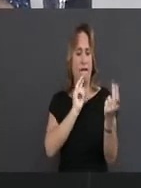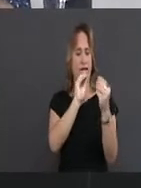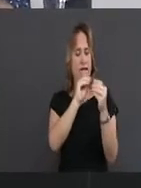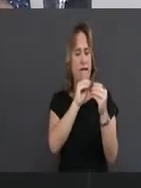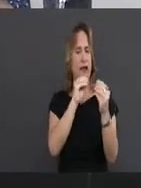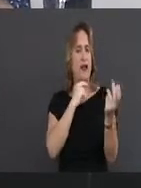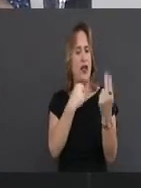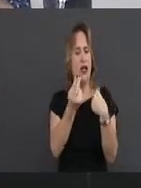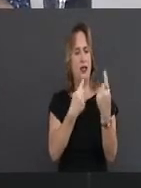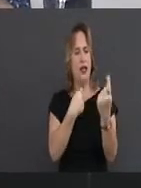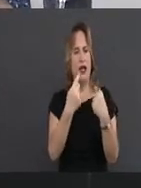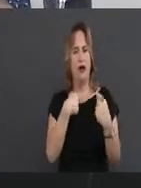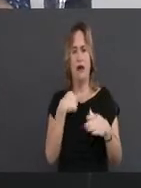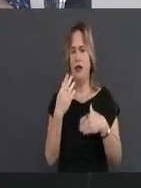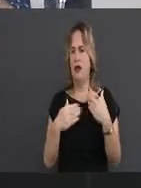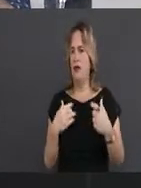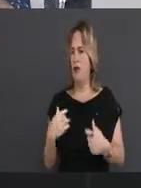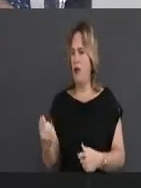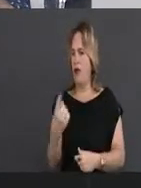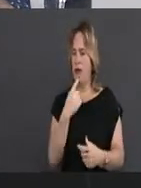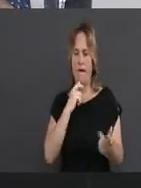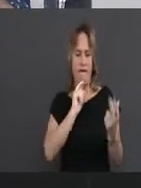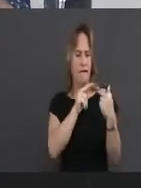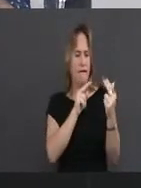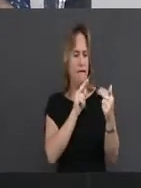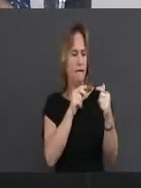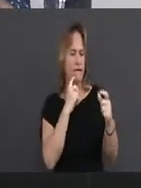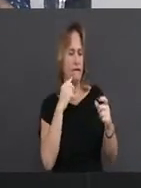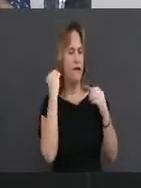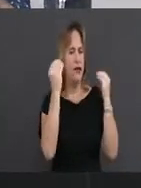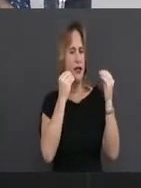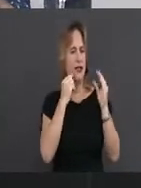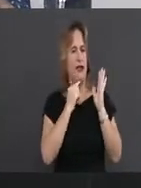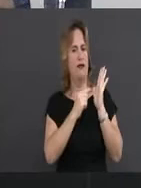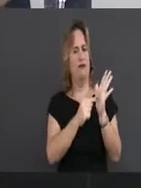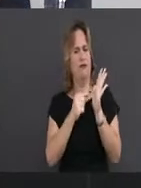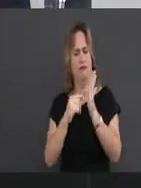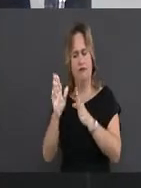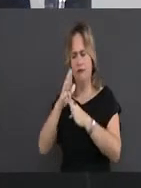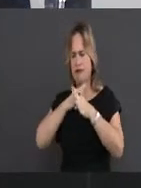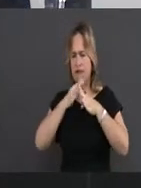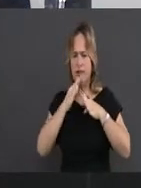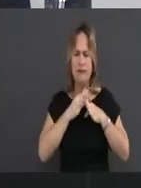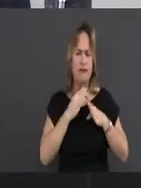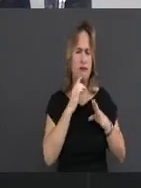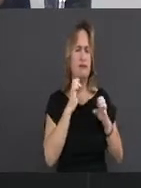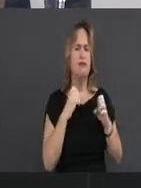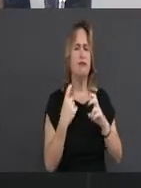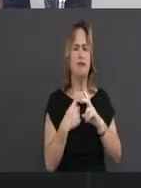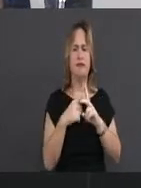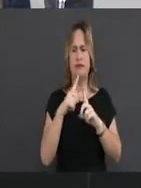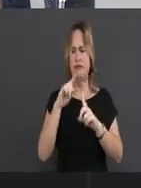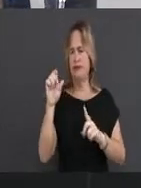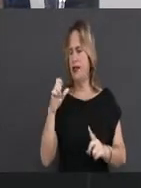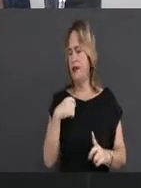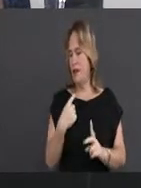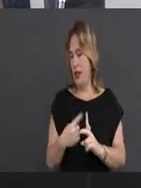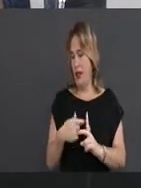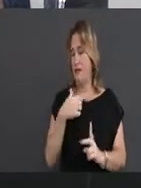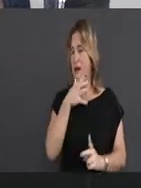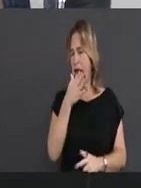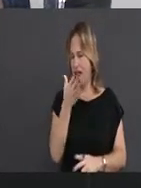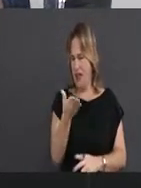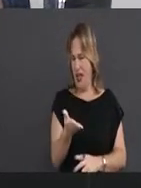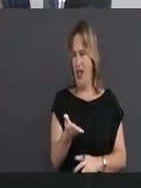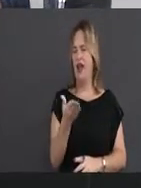y han intercambiado con nosotros, han interactuado con criterios de los más diversos, temas, y yo creo que ahí está